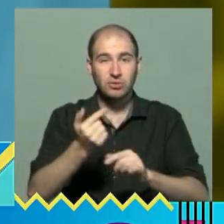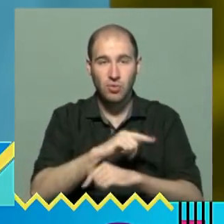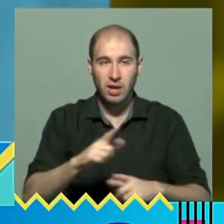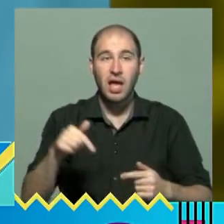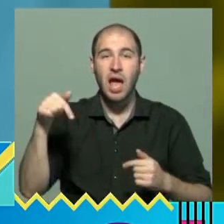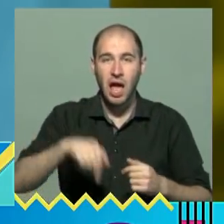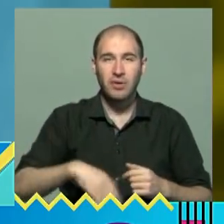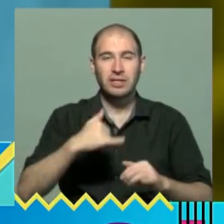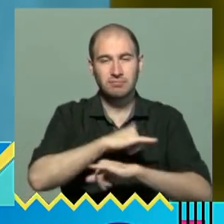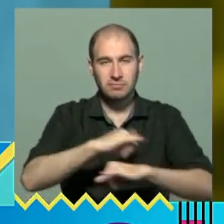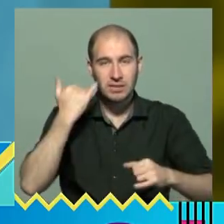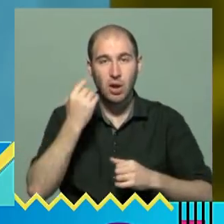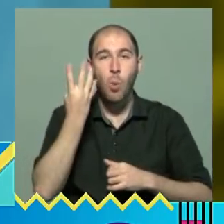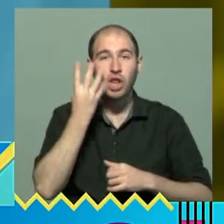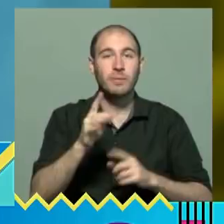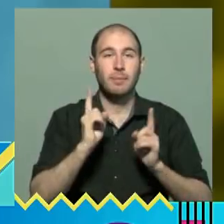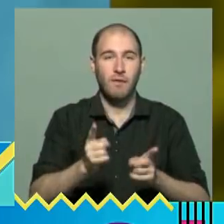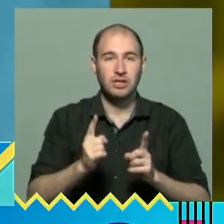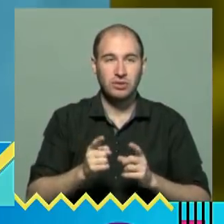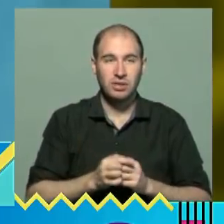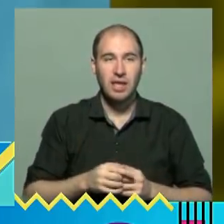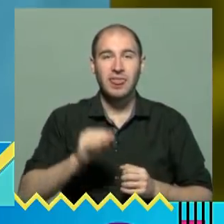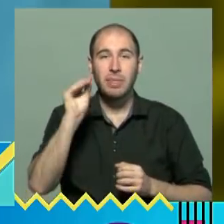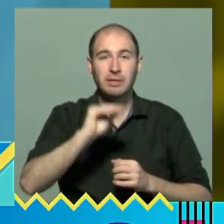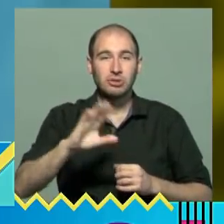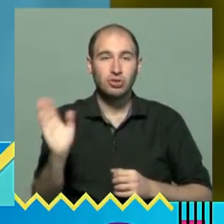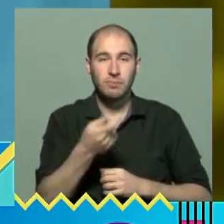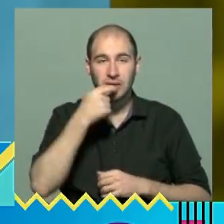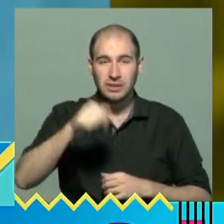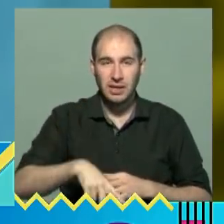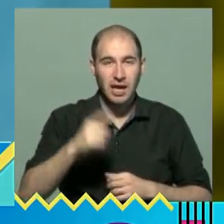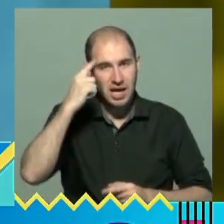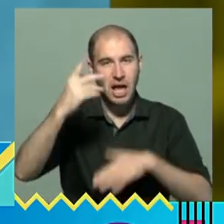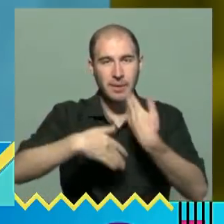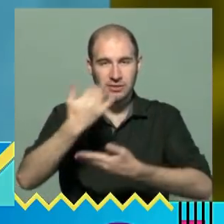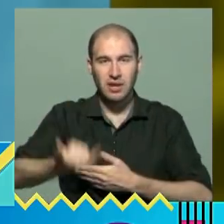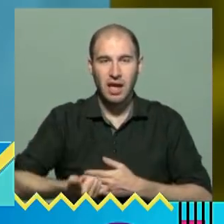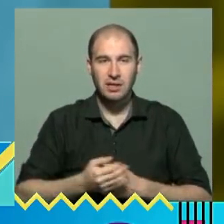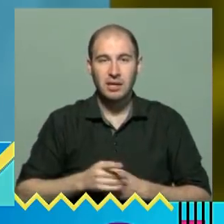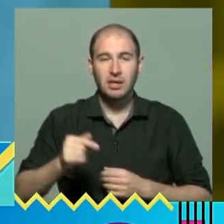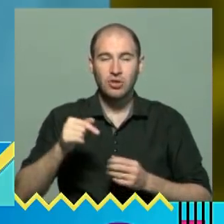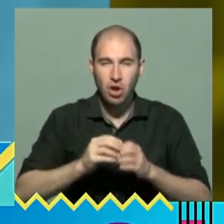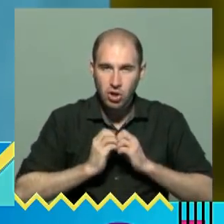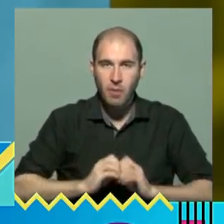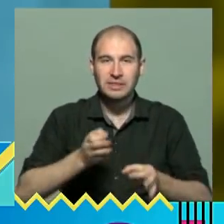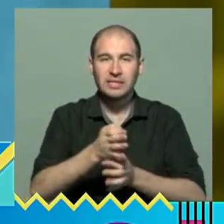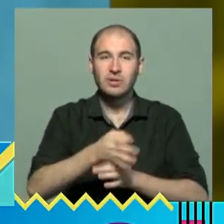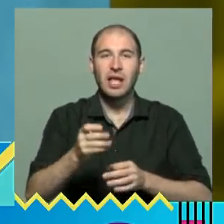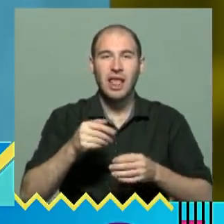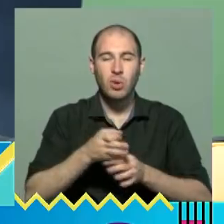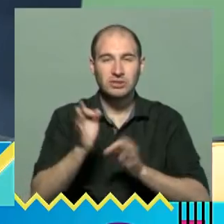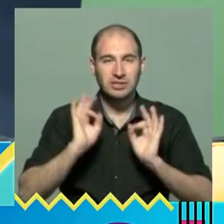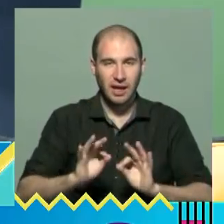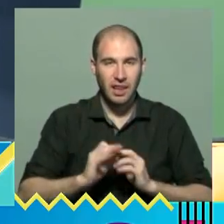Hoy, bueno, ya se puede decir que hay 4.000 docentes de todos los departamentos de la provincia que han tenido estas capacitaciones para poder empezar a dar esta educación integral,